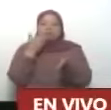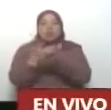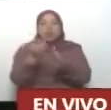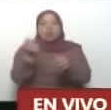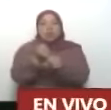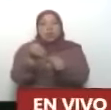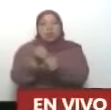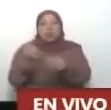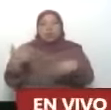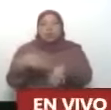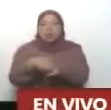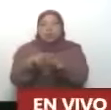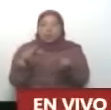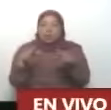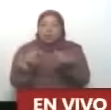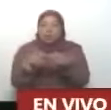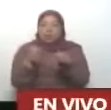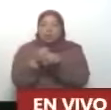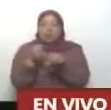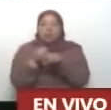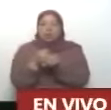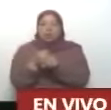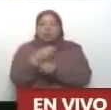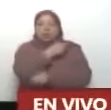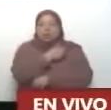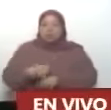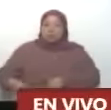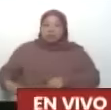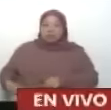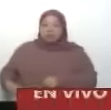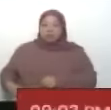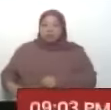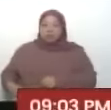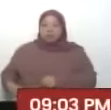trabajo conjunto del camarada Edinson Alvarado y el presidente